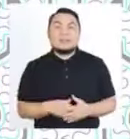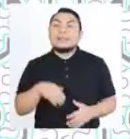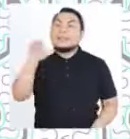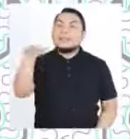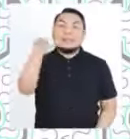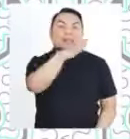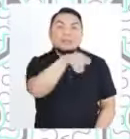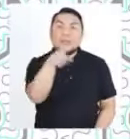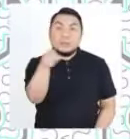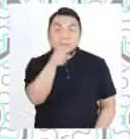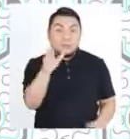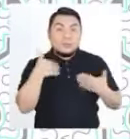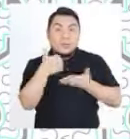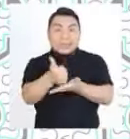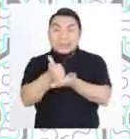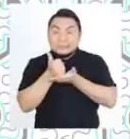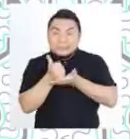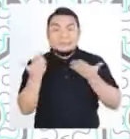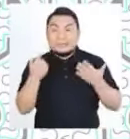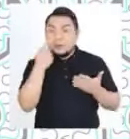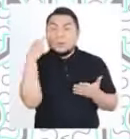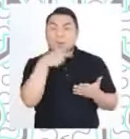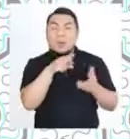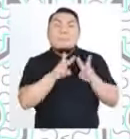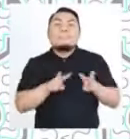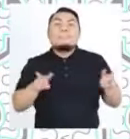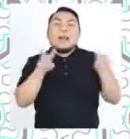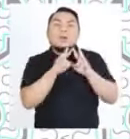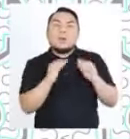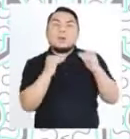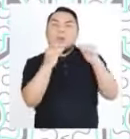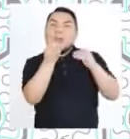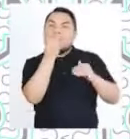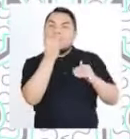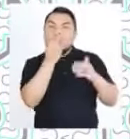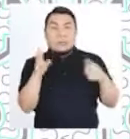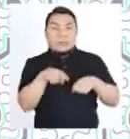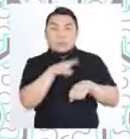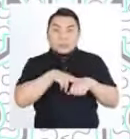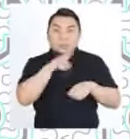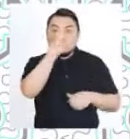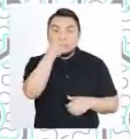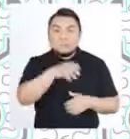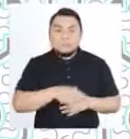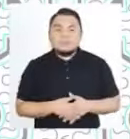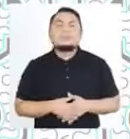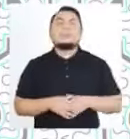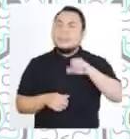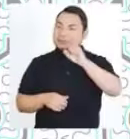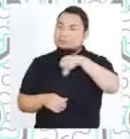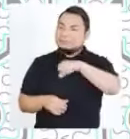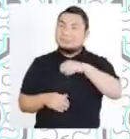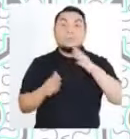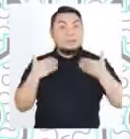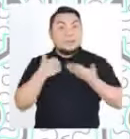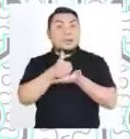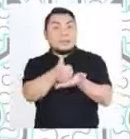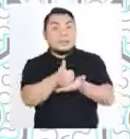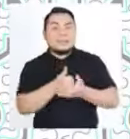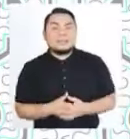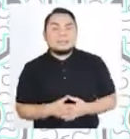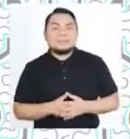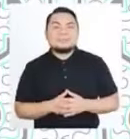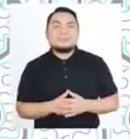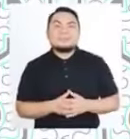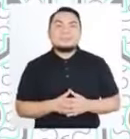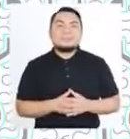¡Cubi y Jazmín! ¿Ustedes nos pueden ayudar a conocer el valor nutricional de los alimentos naturales? ¡Claro que sí! ¡Puedo